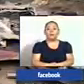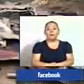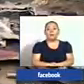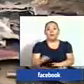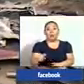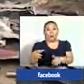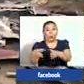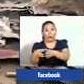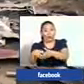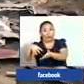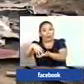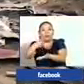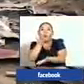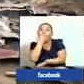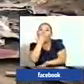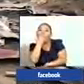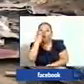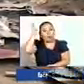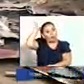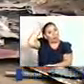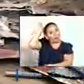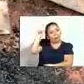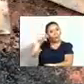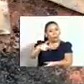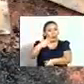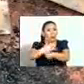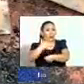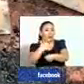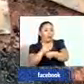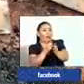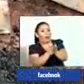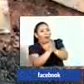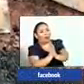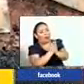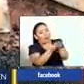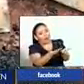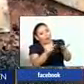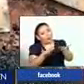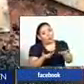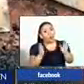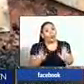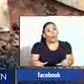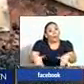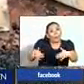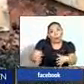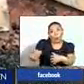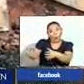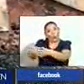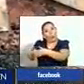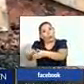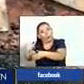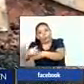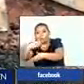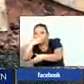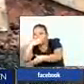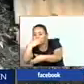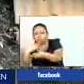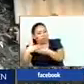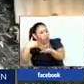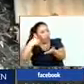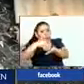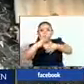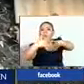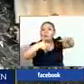Indígenas de una comunidad asentada en el centro de Guatemala claman por ayuda luego de recibir el ataque de un grupo armado que desalojó y